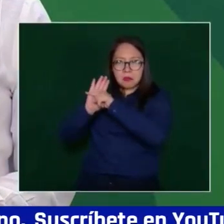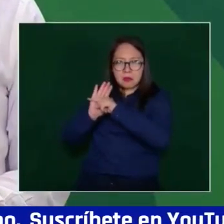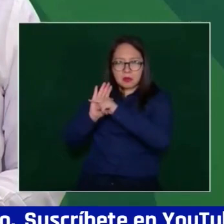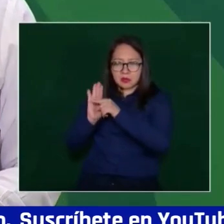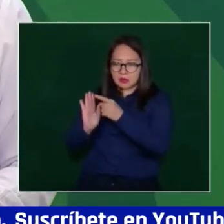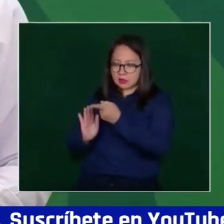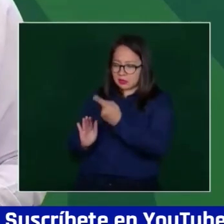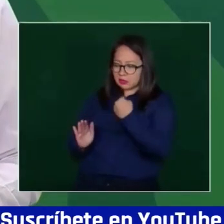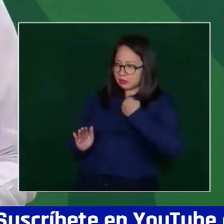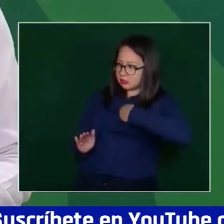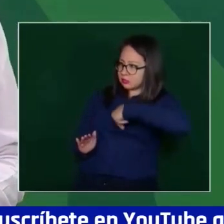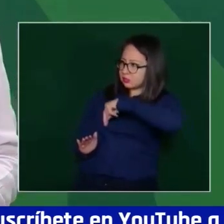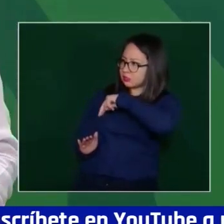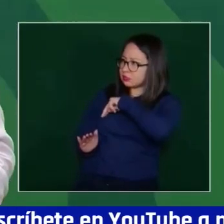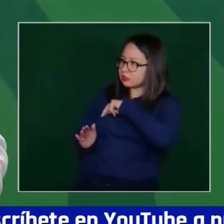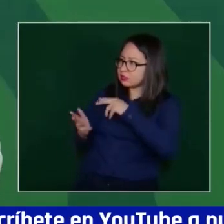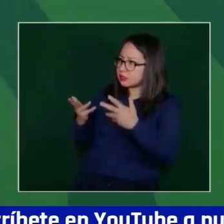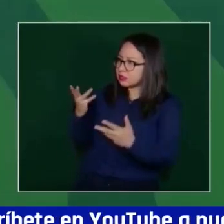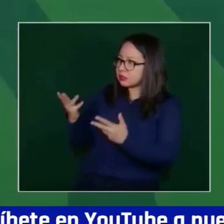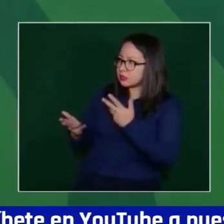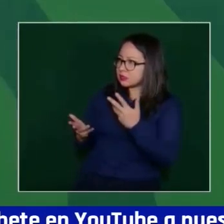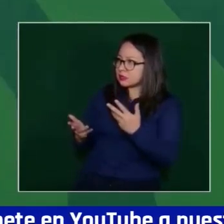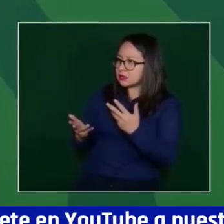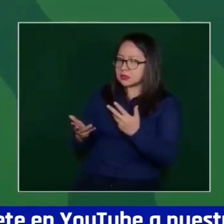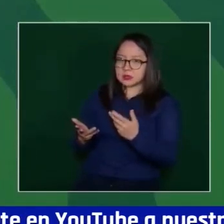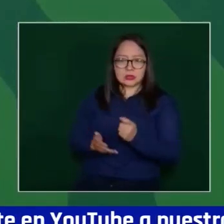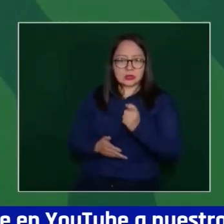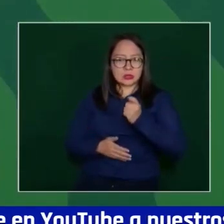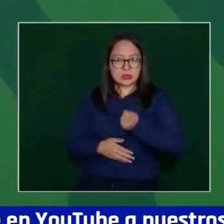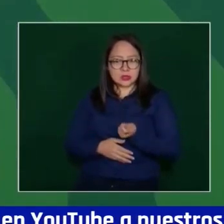que le llaman No al Odio,